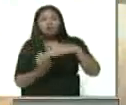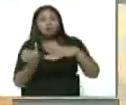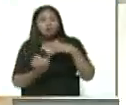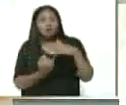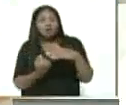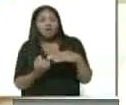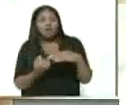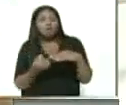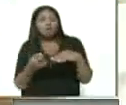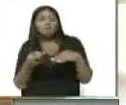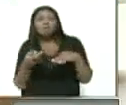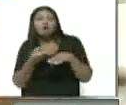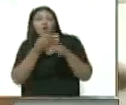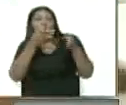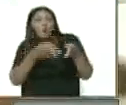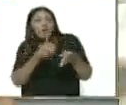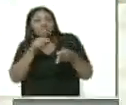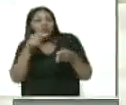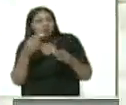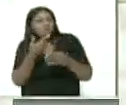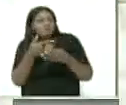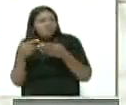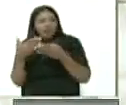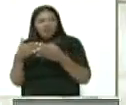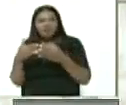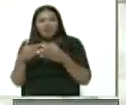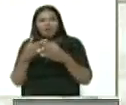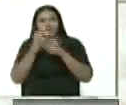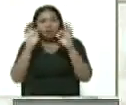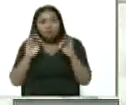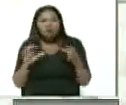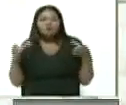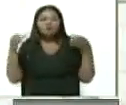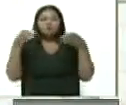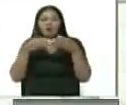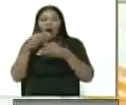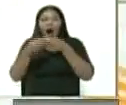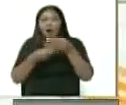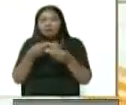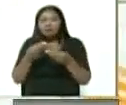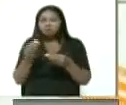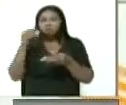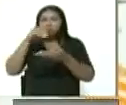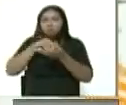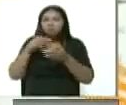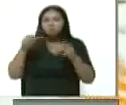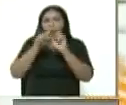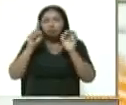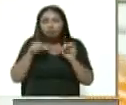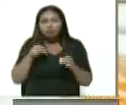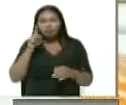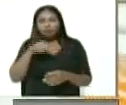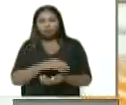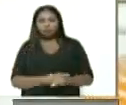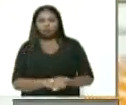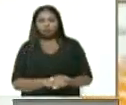y gubernamentales y tener reuniones con ellos y de alguna manera establecer digamos